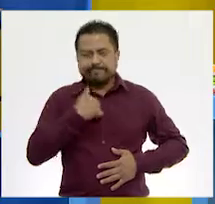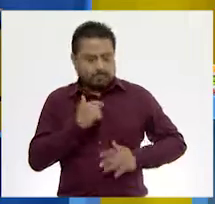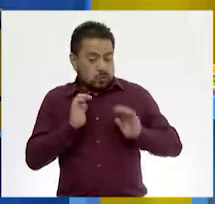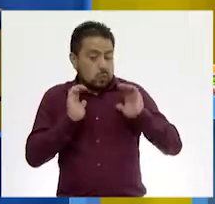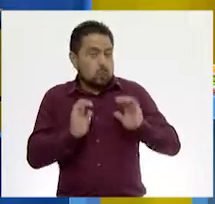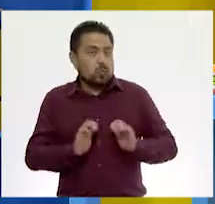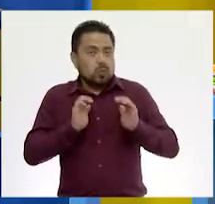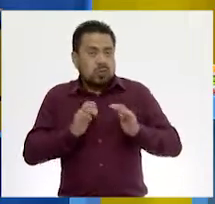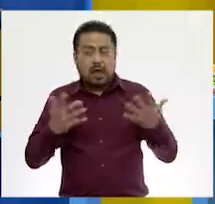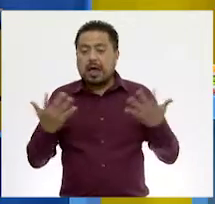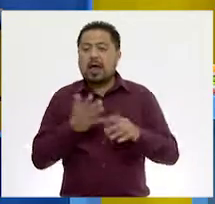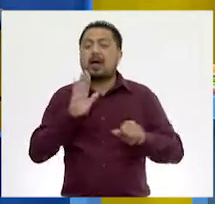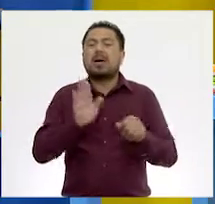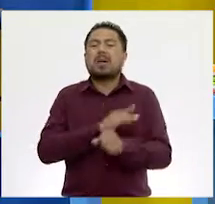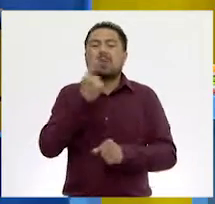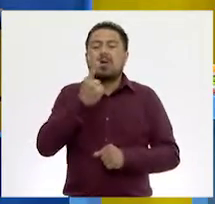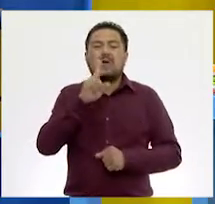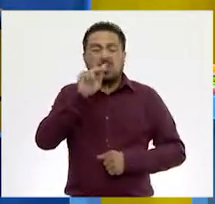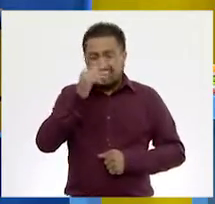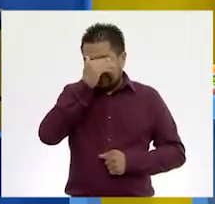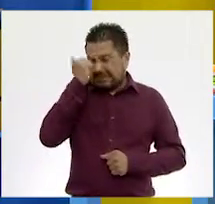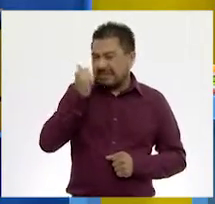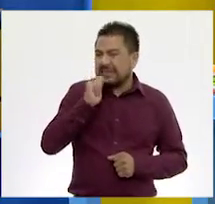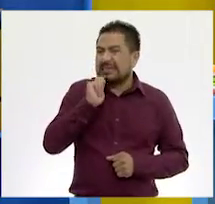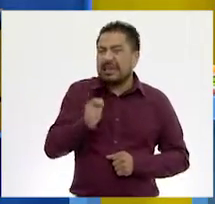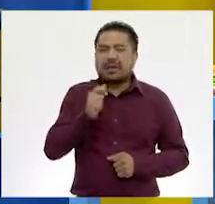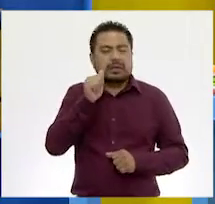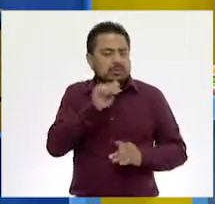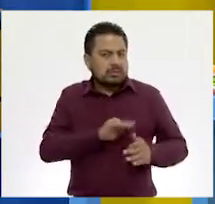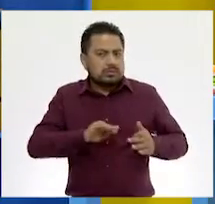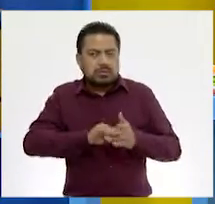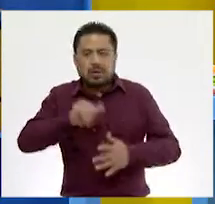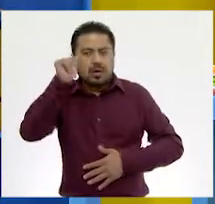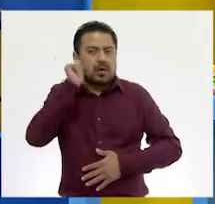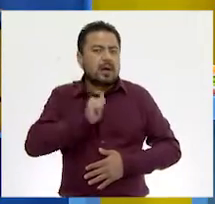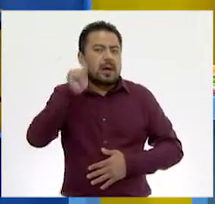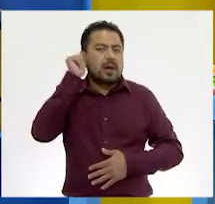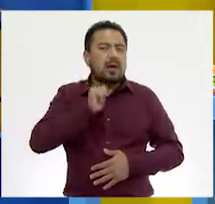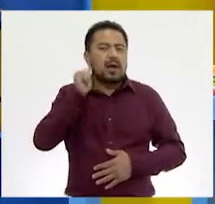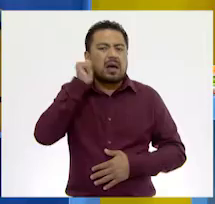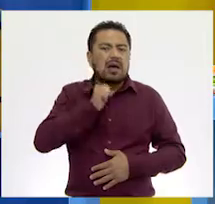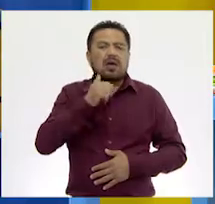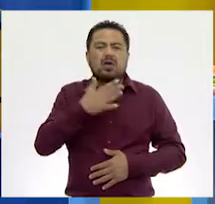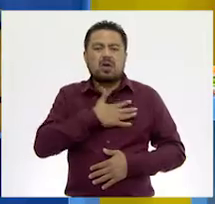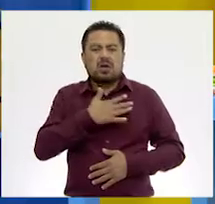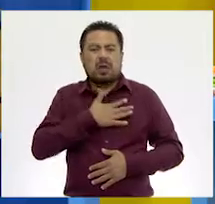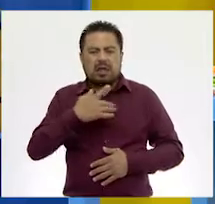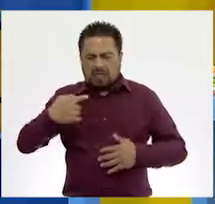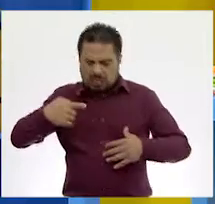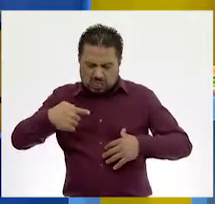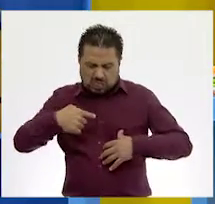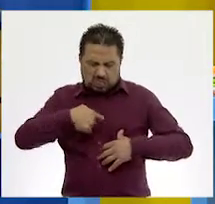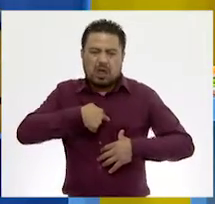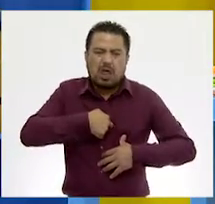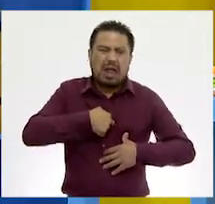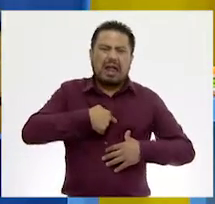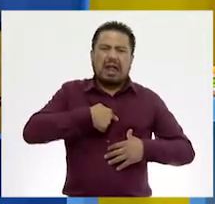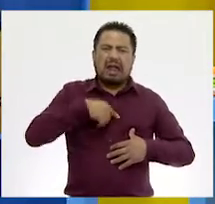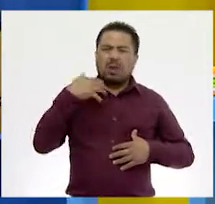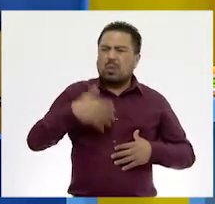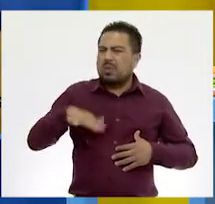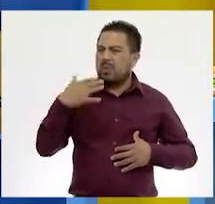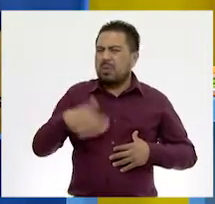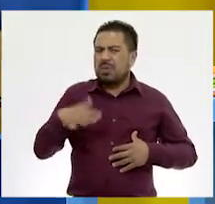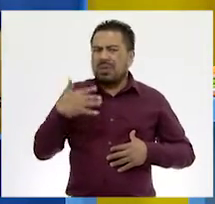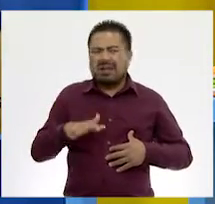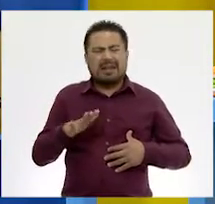mucho cuidado porque no sé por qué casi siempre me ando ensartando el alfiler y